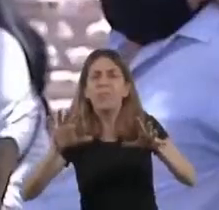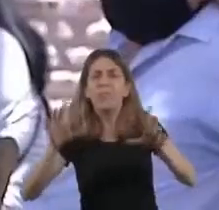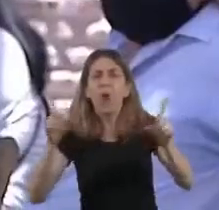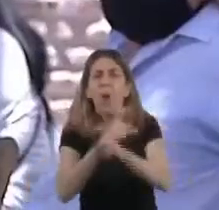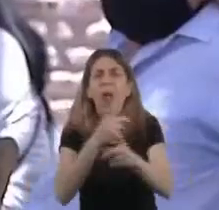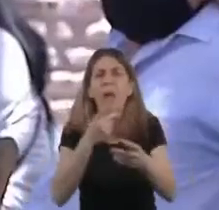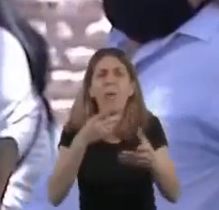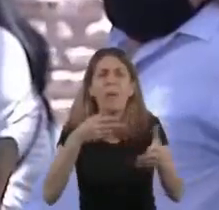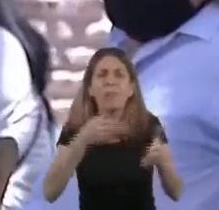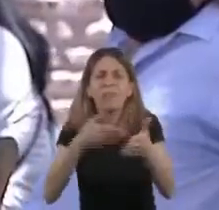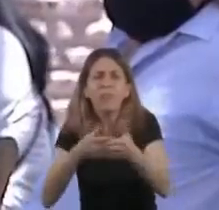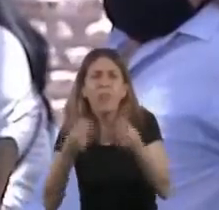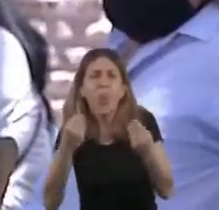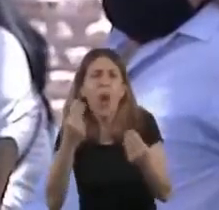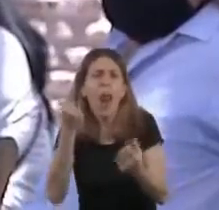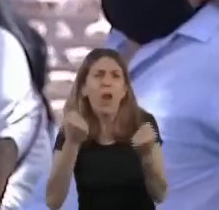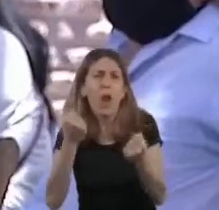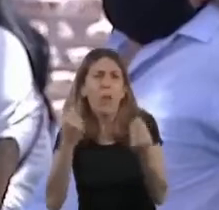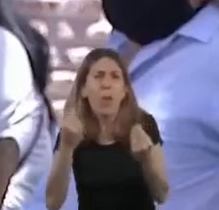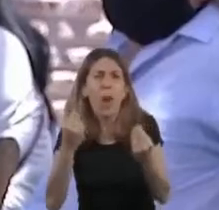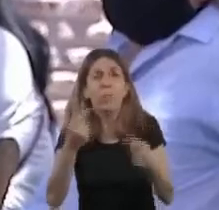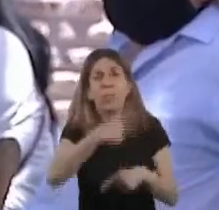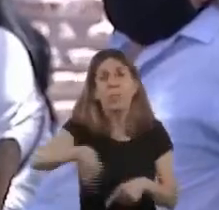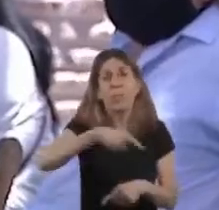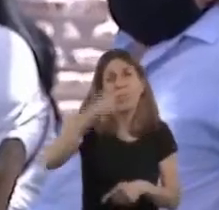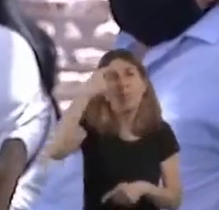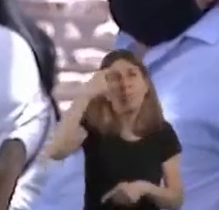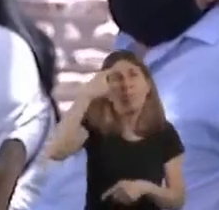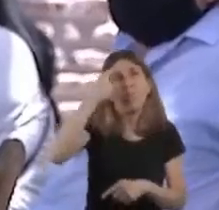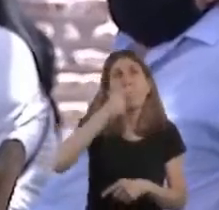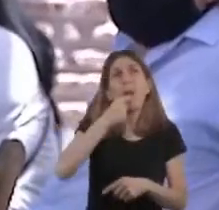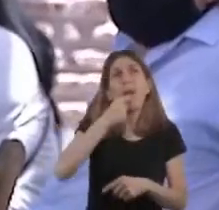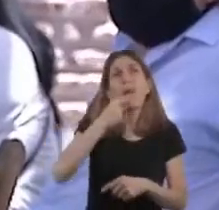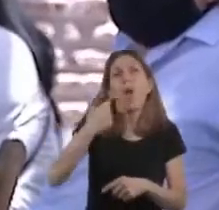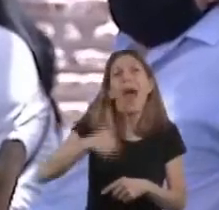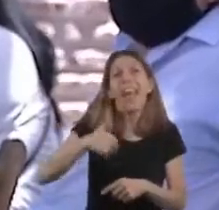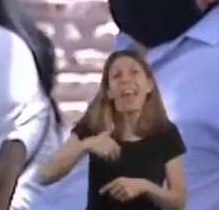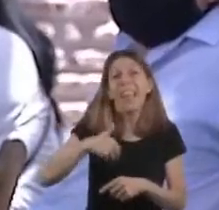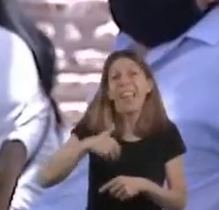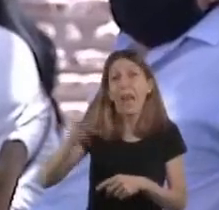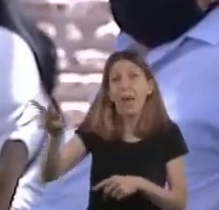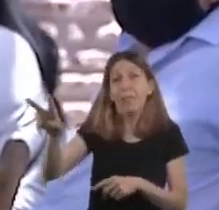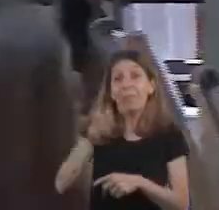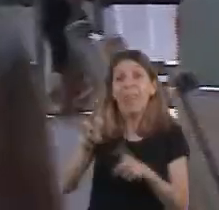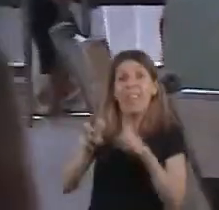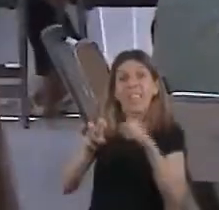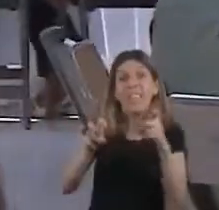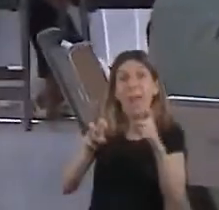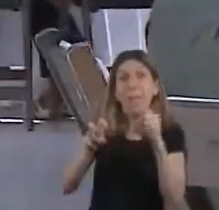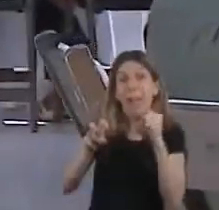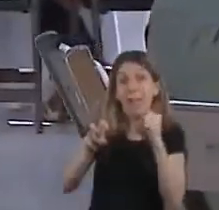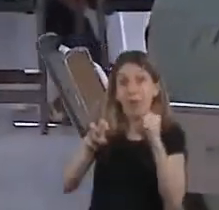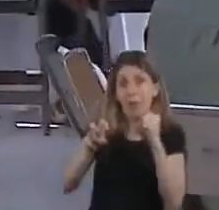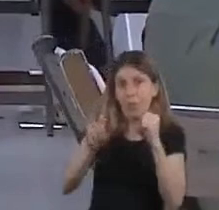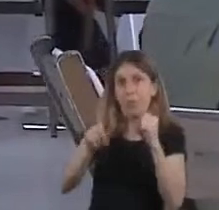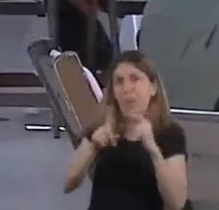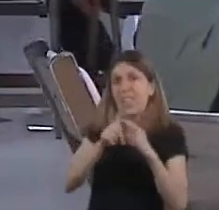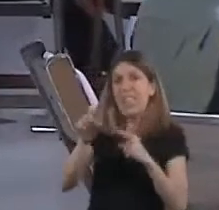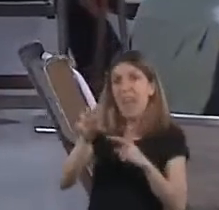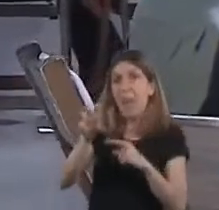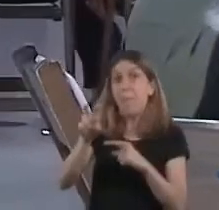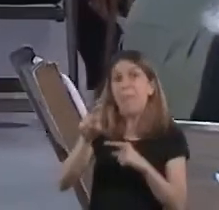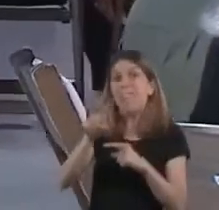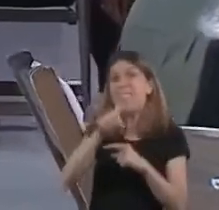ingreso. Pensemos que en la Argentina ingresan 100 pesos. De esos 100 pesos que se producen en Argentina, ¿quién se